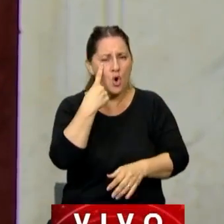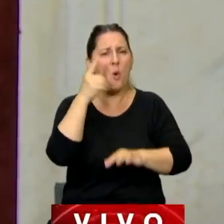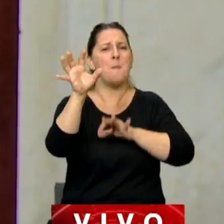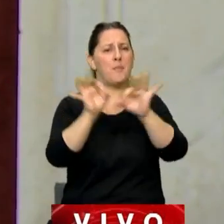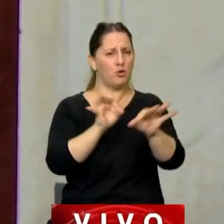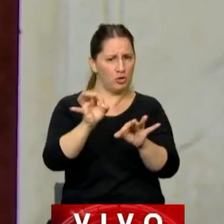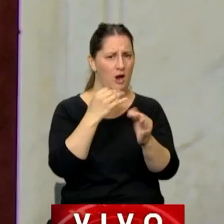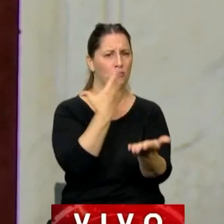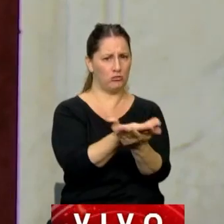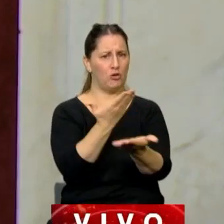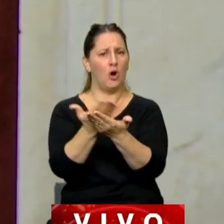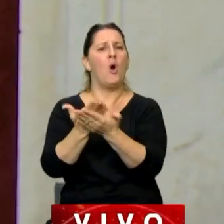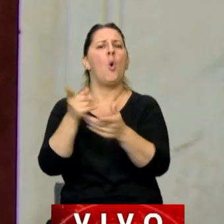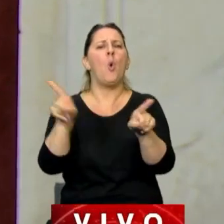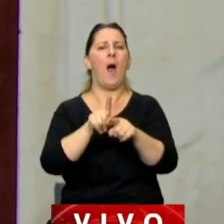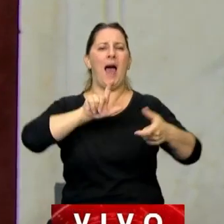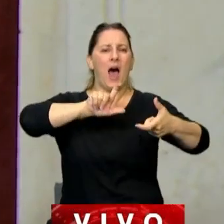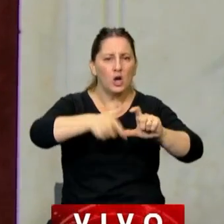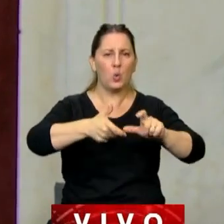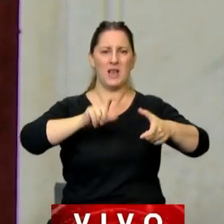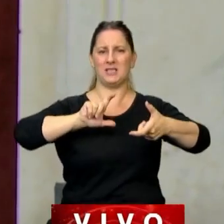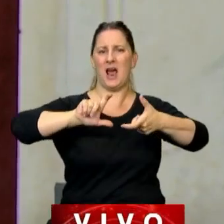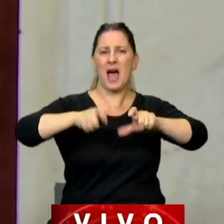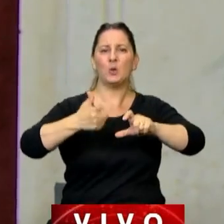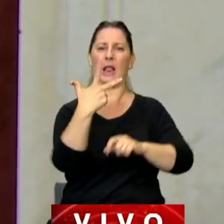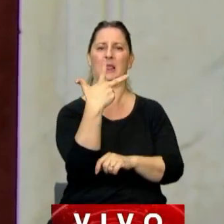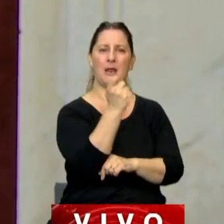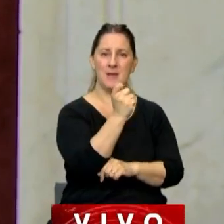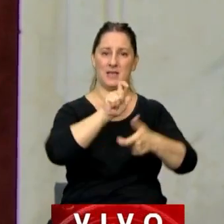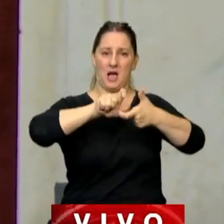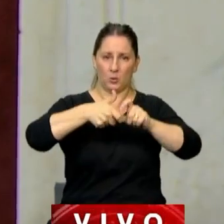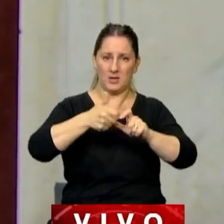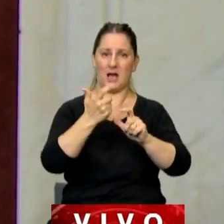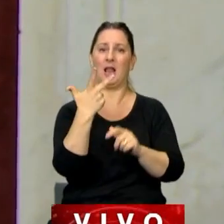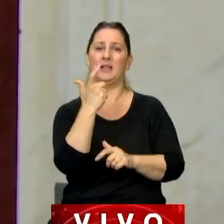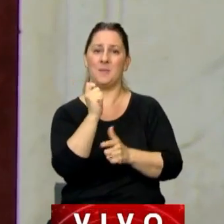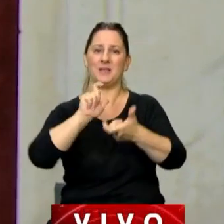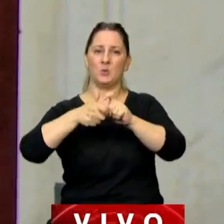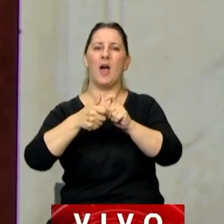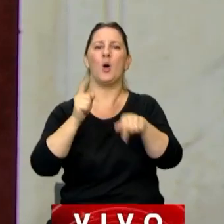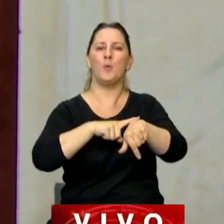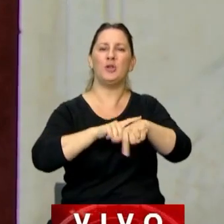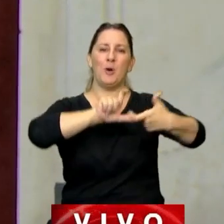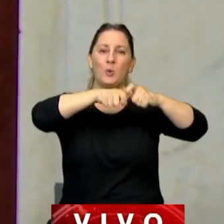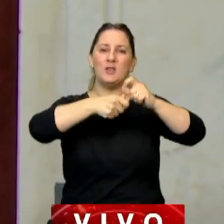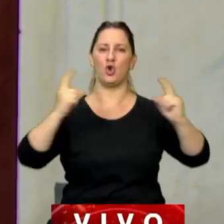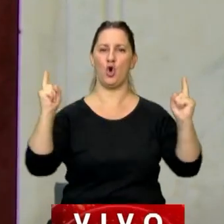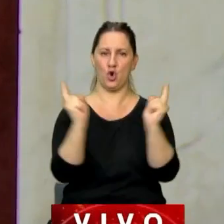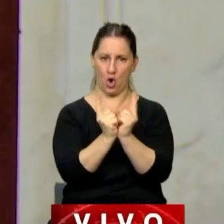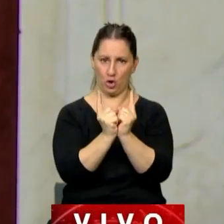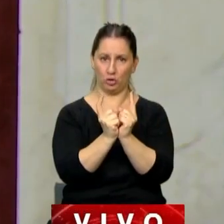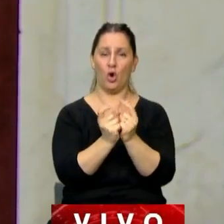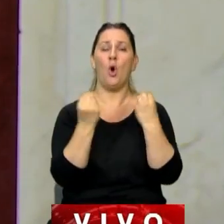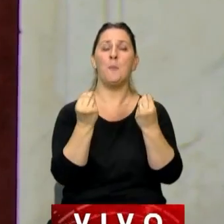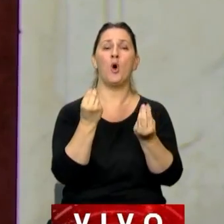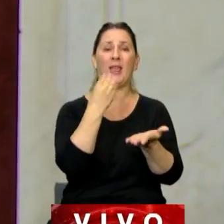acompañado alguno, de hacer una actualización trimestral más corta, porque lo que está pasando es que